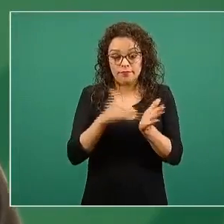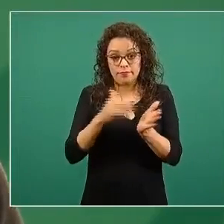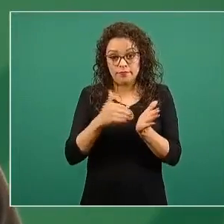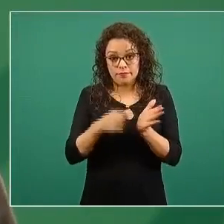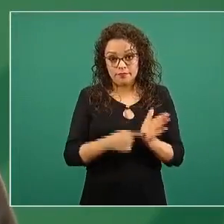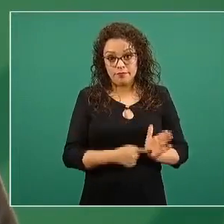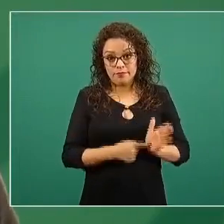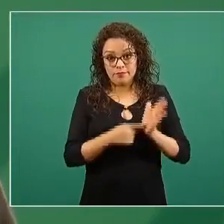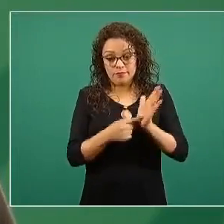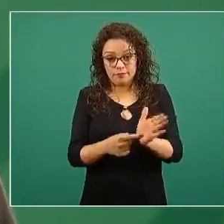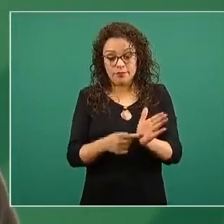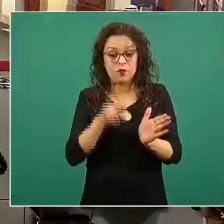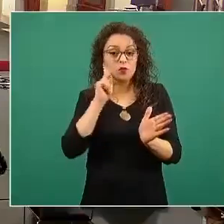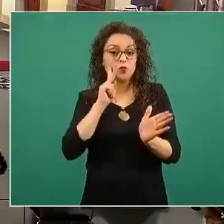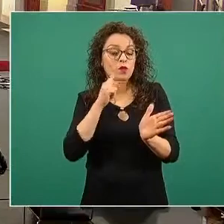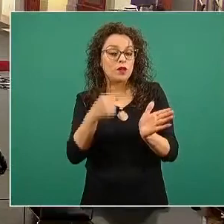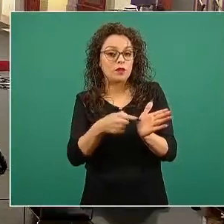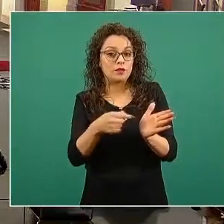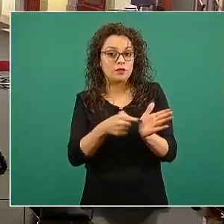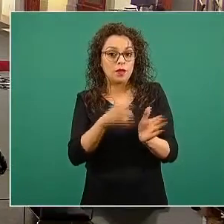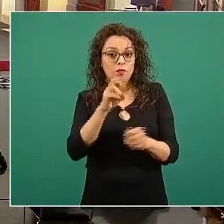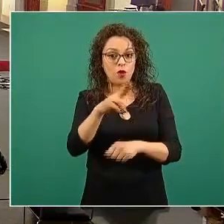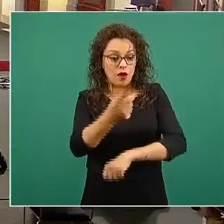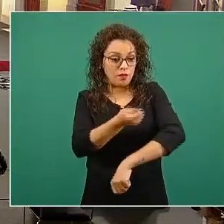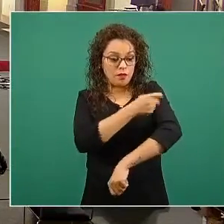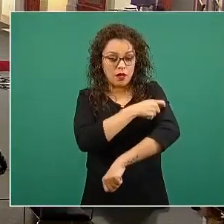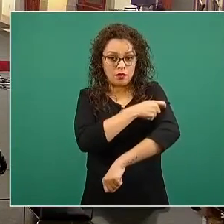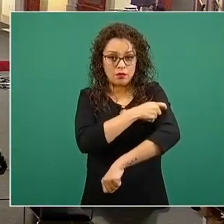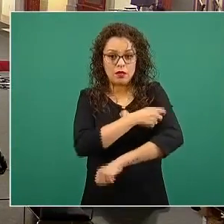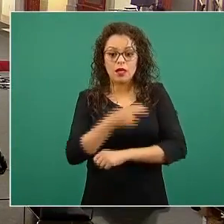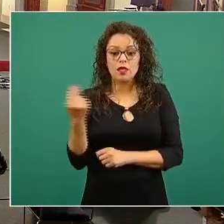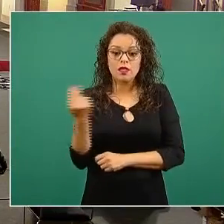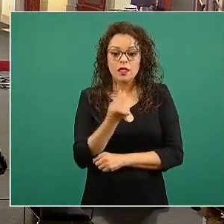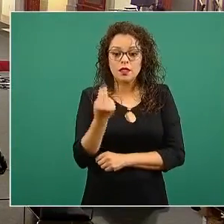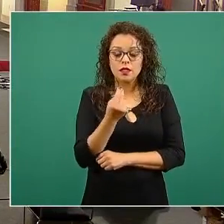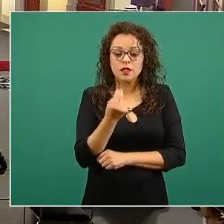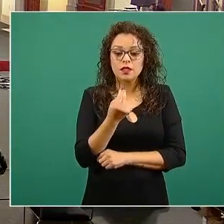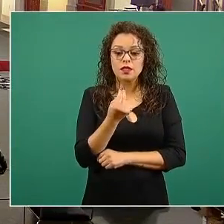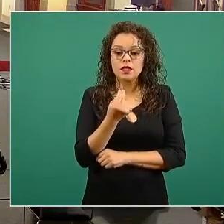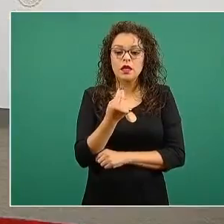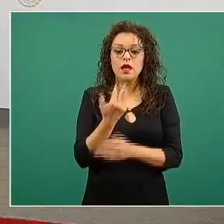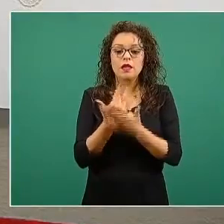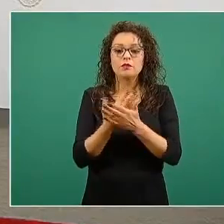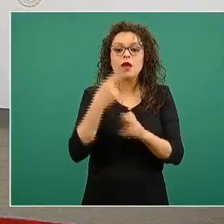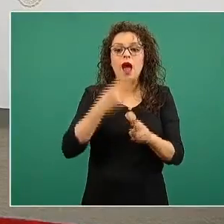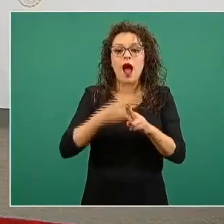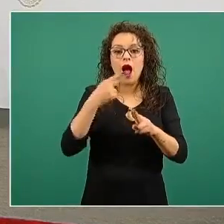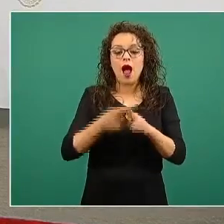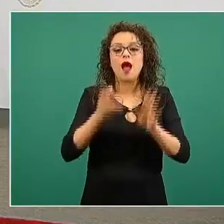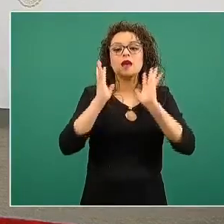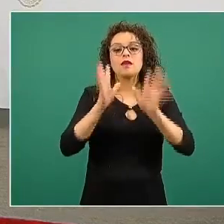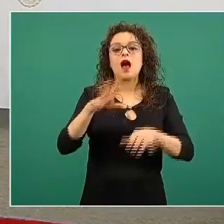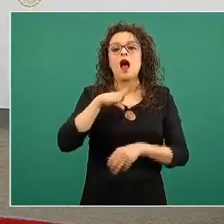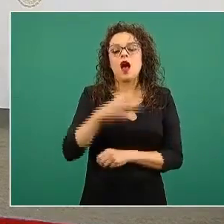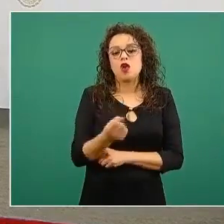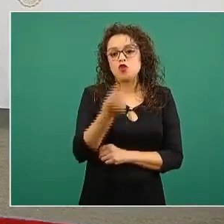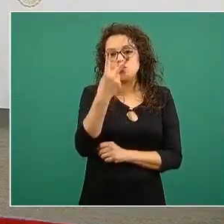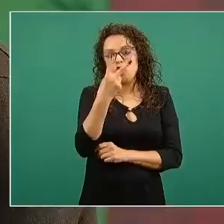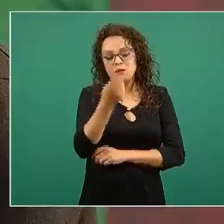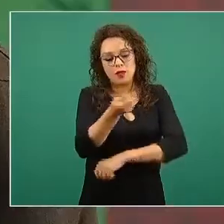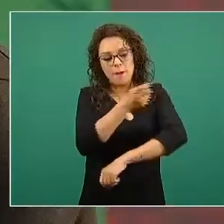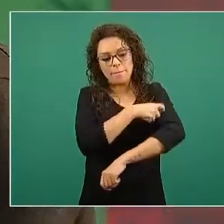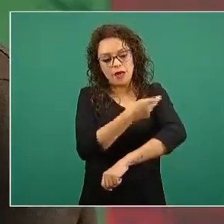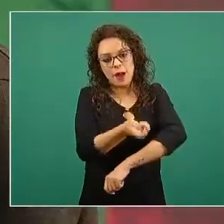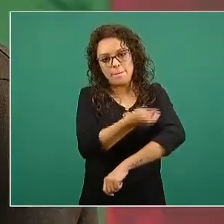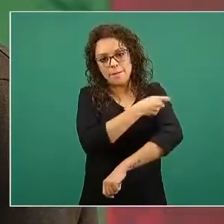momento la prueba de la vacunación tendría que ser del momento en que reciban las dos dosis, para efectos de decir que se